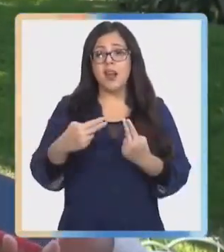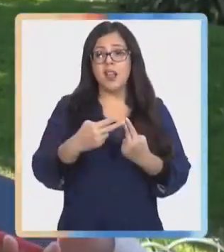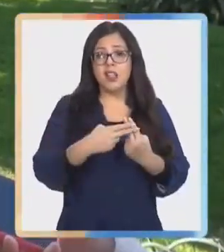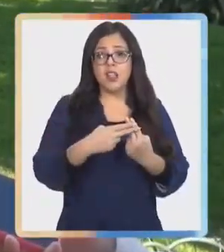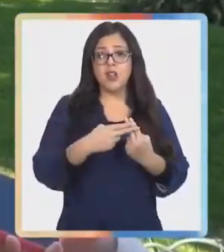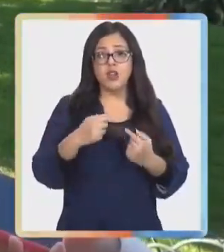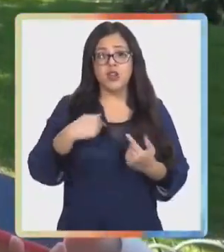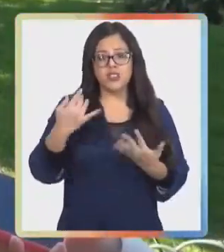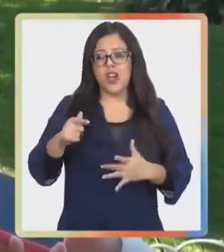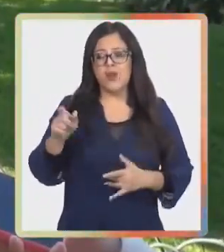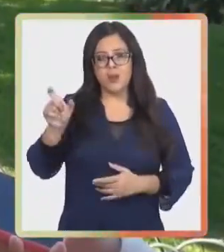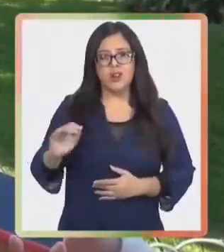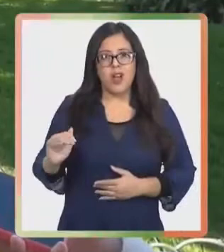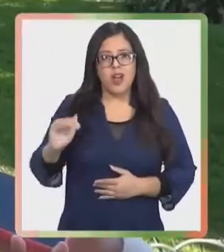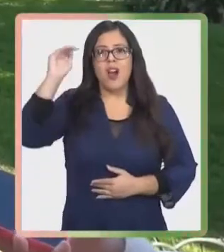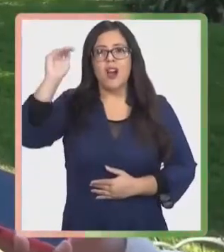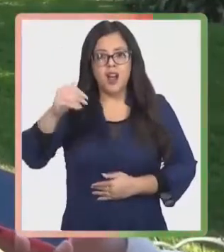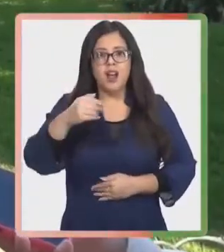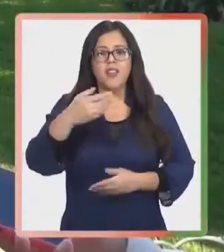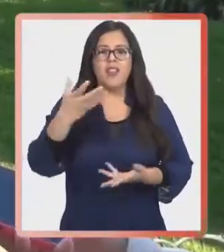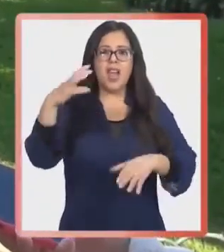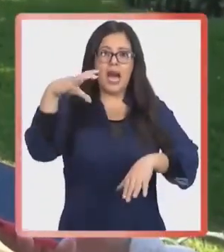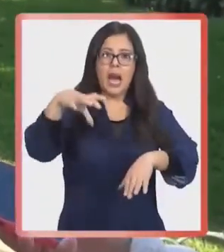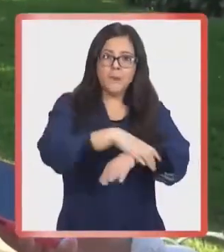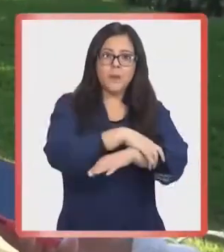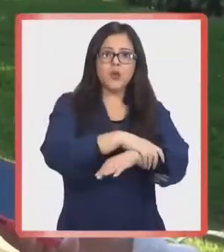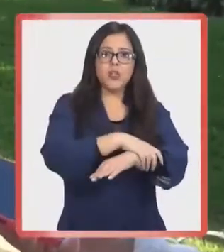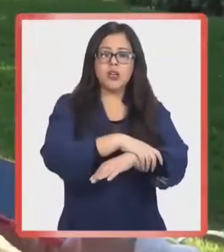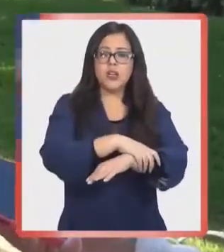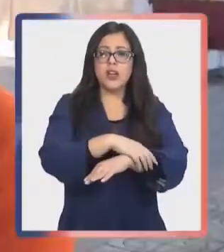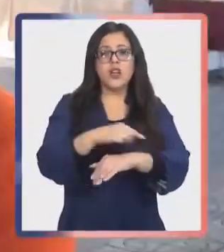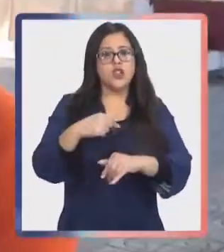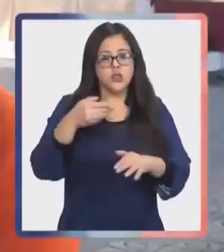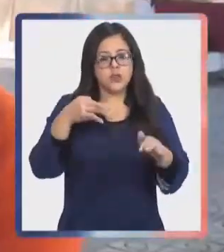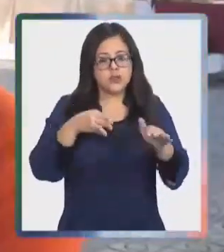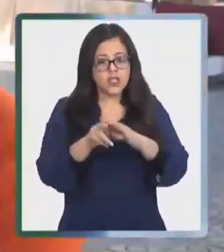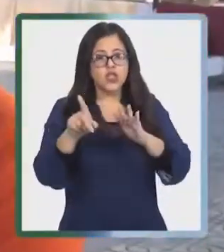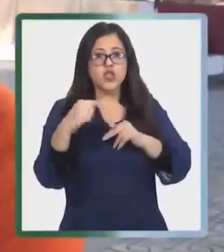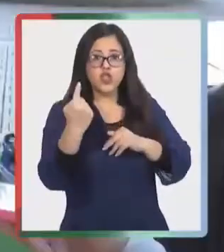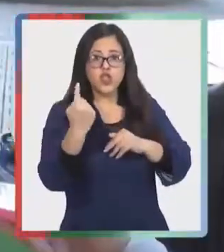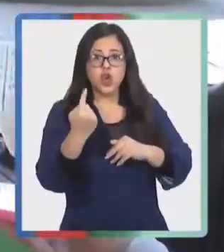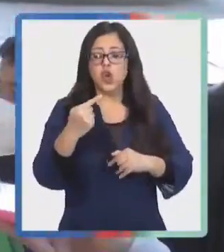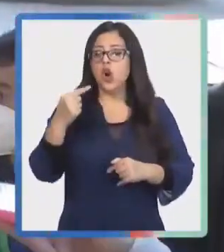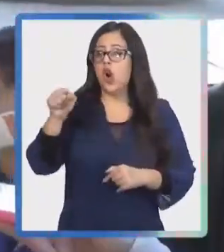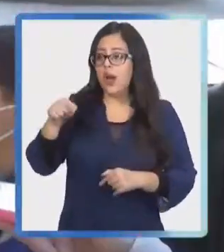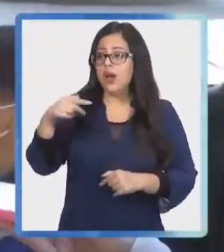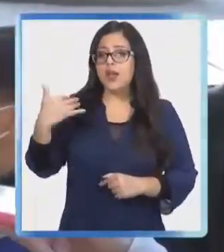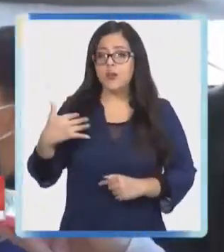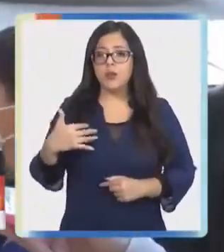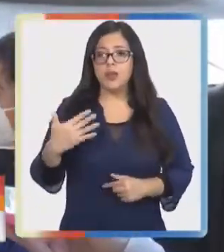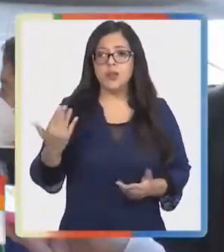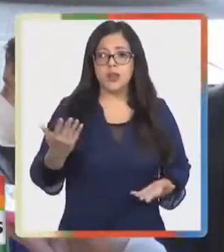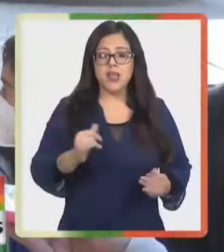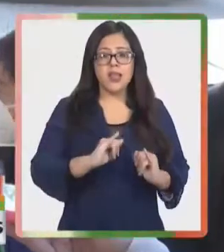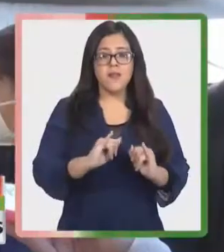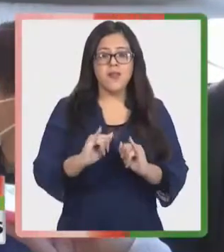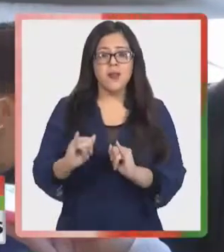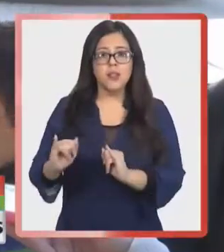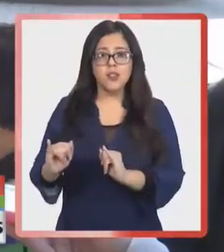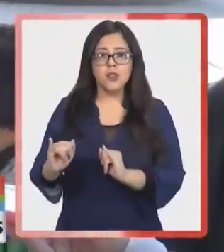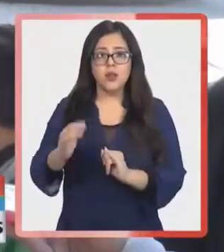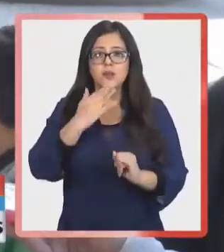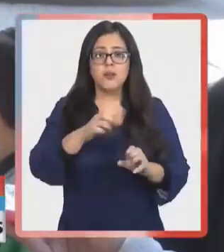fui amputado después de como una persona grande. Entonces tuve que acceder por ahí yo solo. Súper importante que